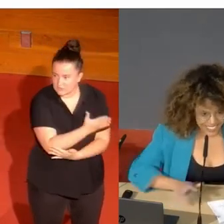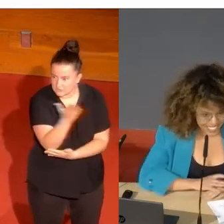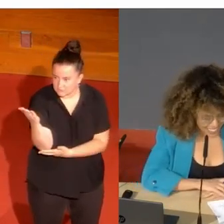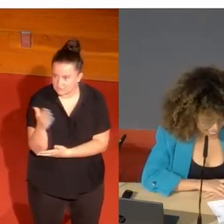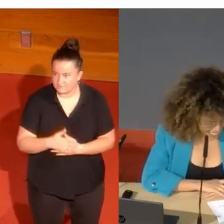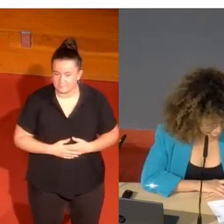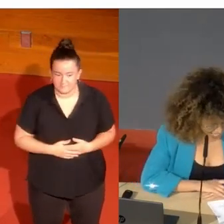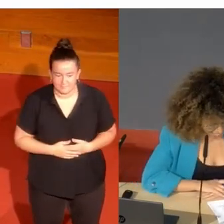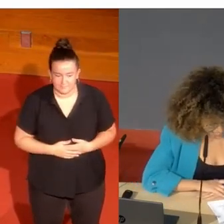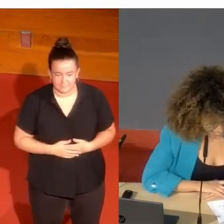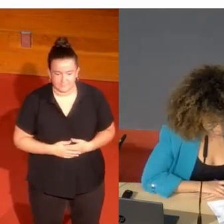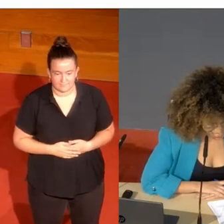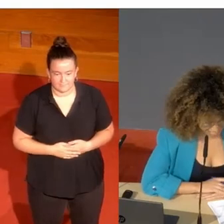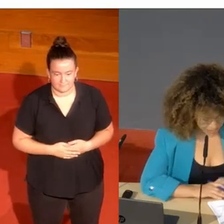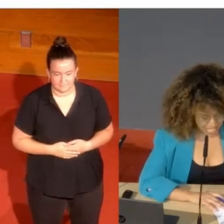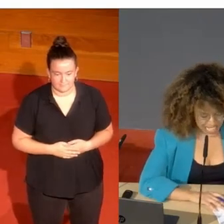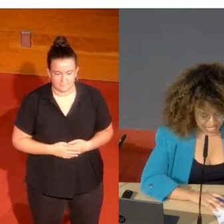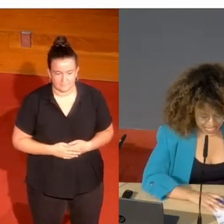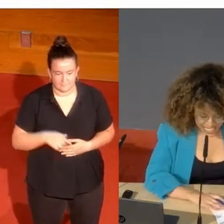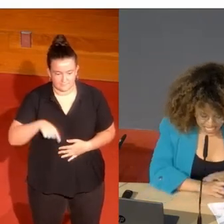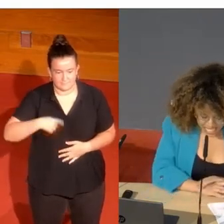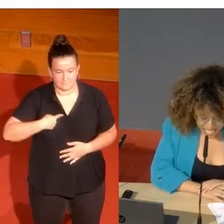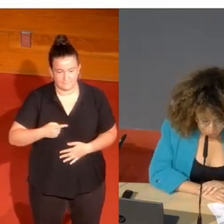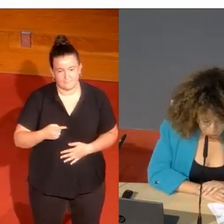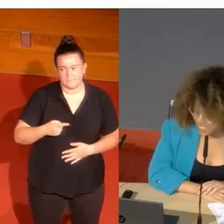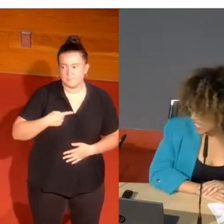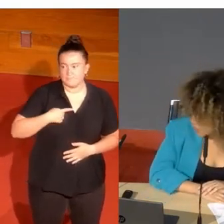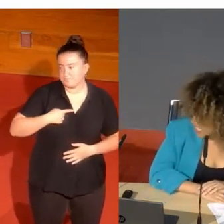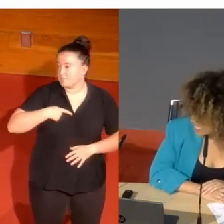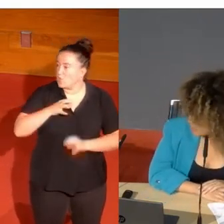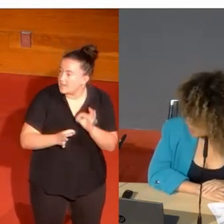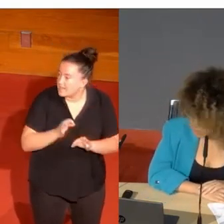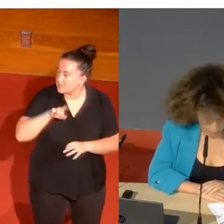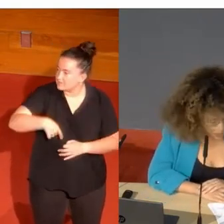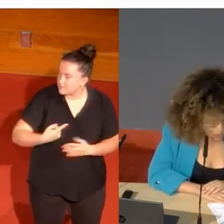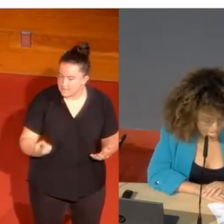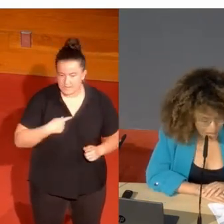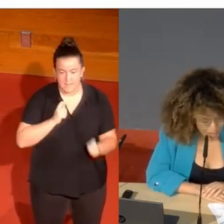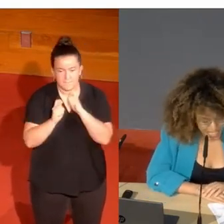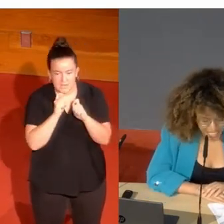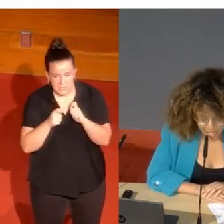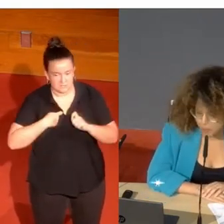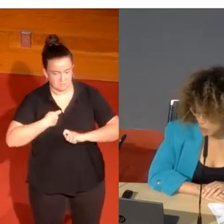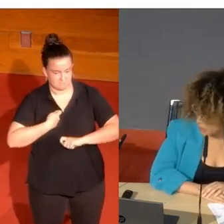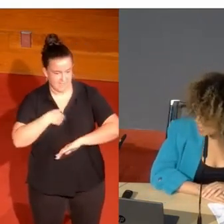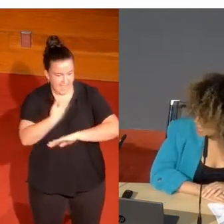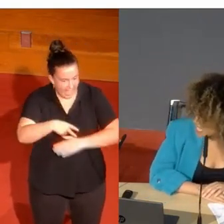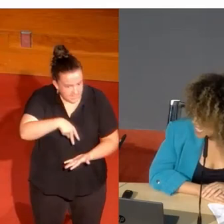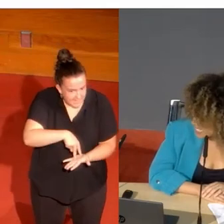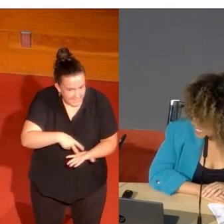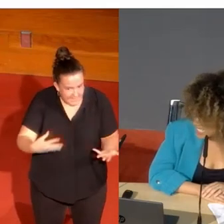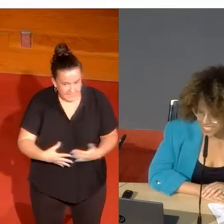detrás de de de esta charla gracias a a los organizadores de periodismo a pie de calle por